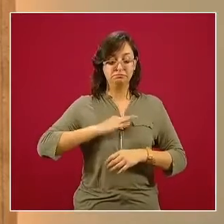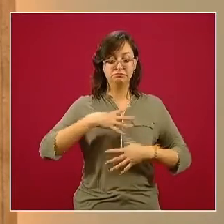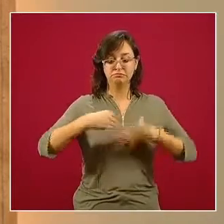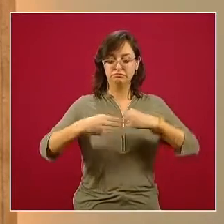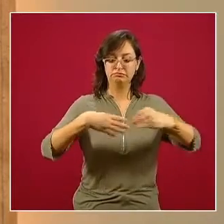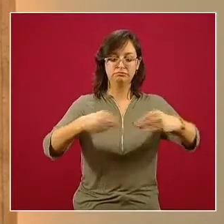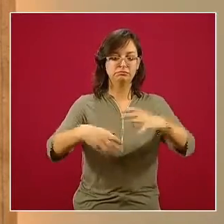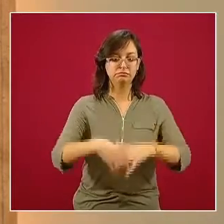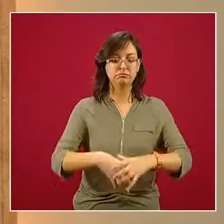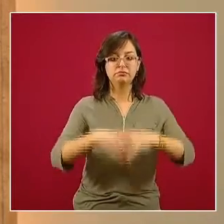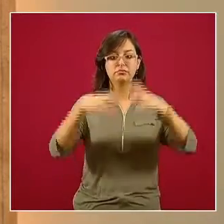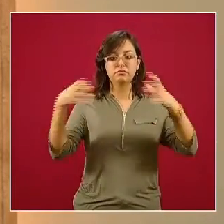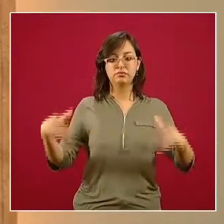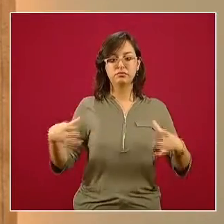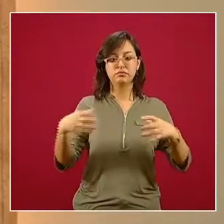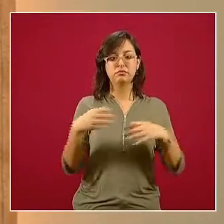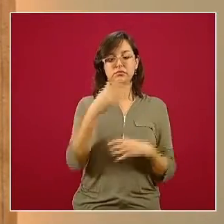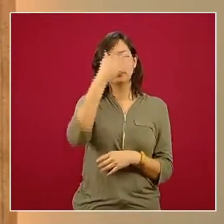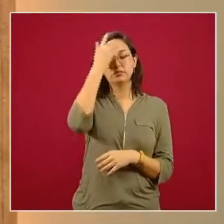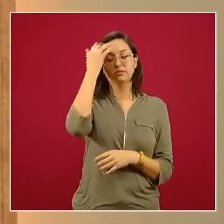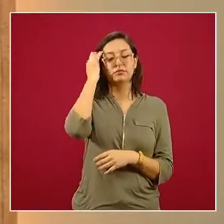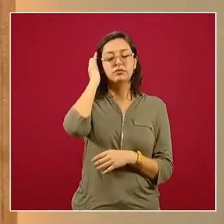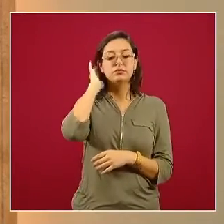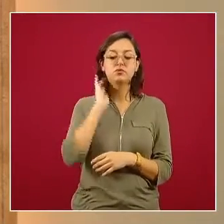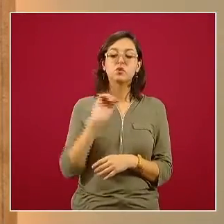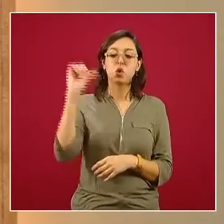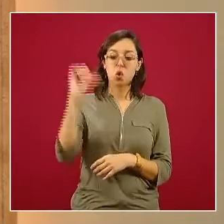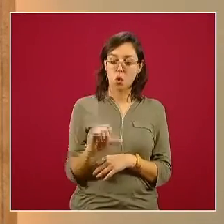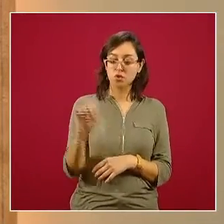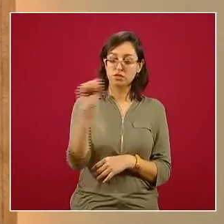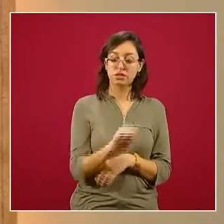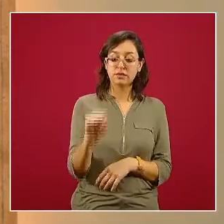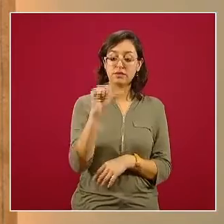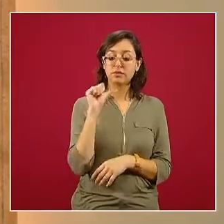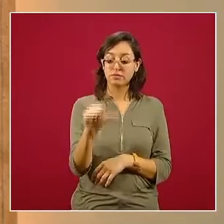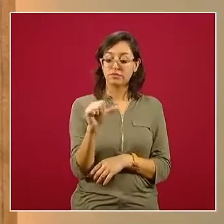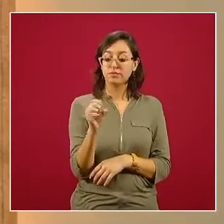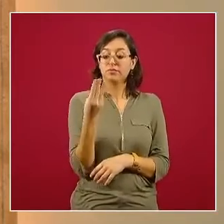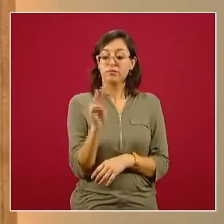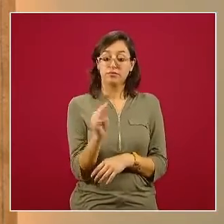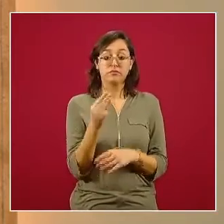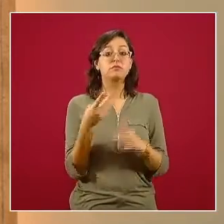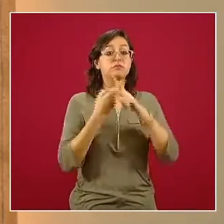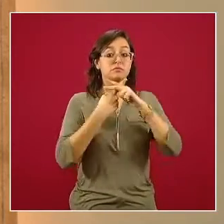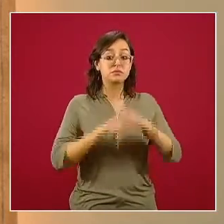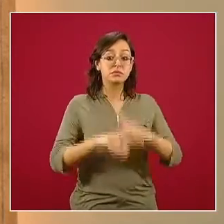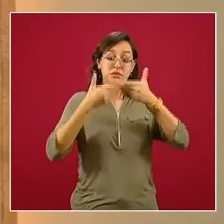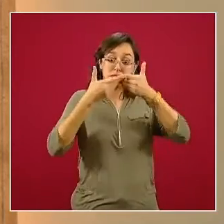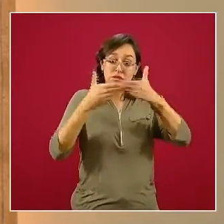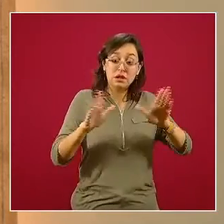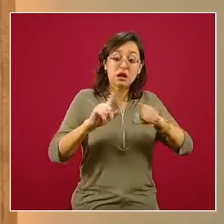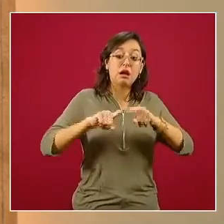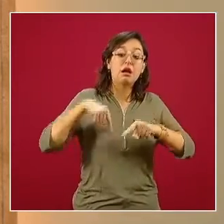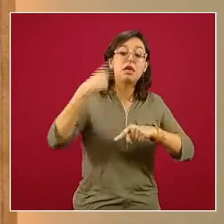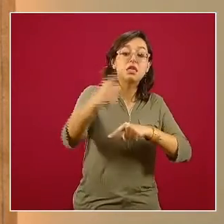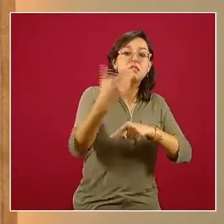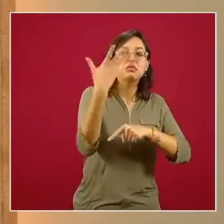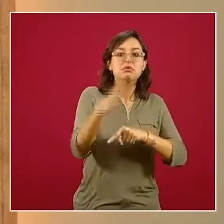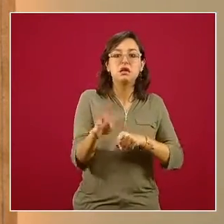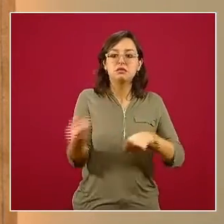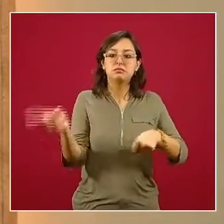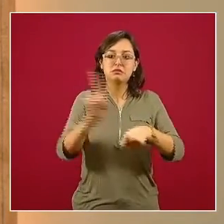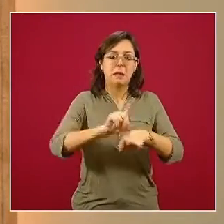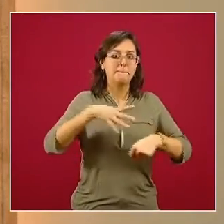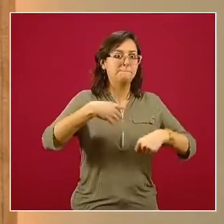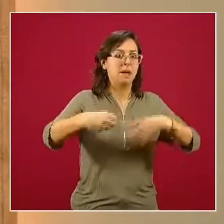hoy, sábado 16 de mayo, están abiertas las actividades económicas. O si ustedes